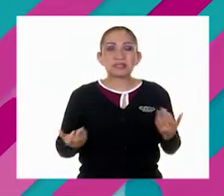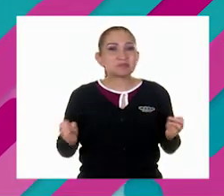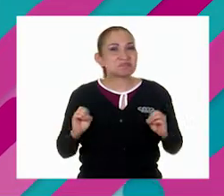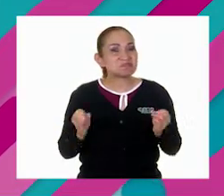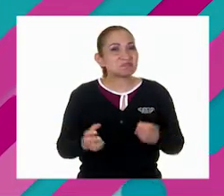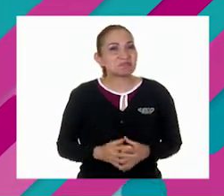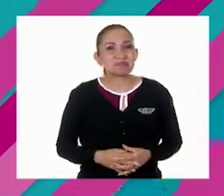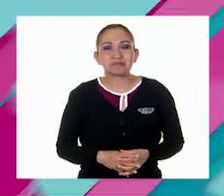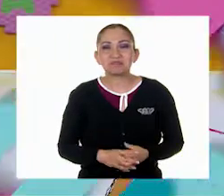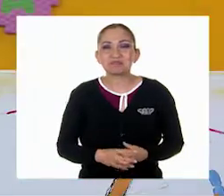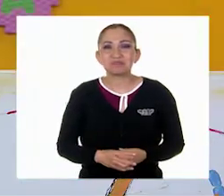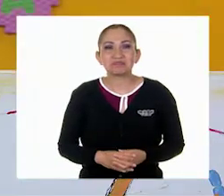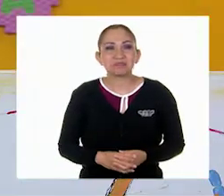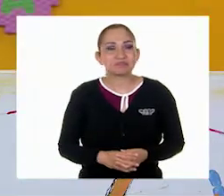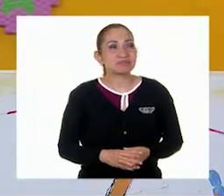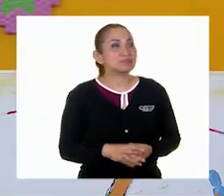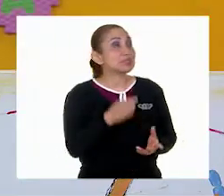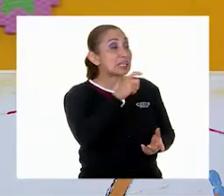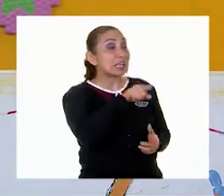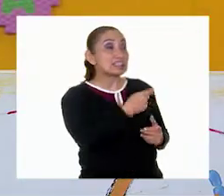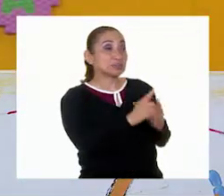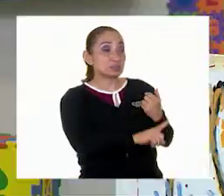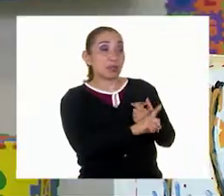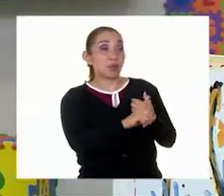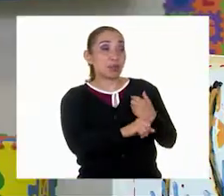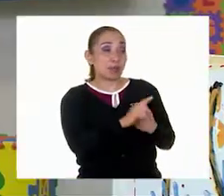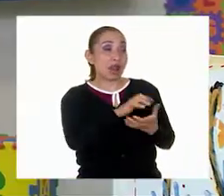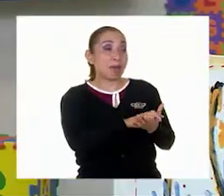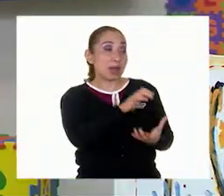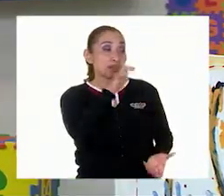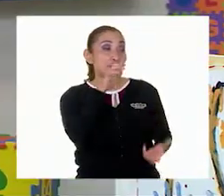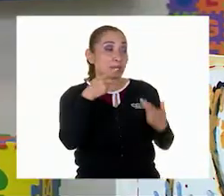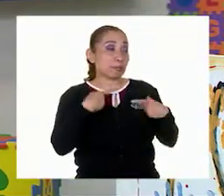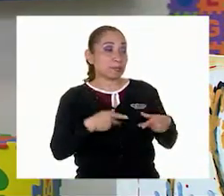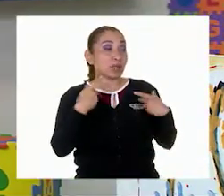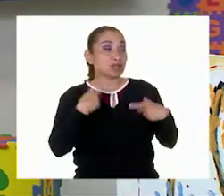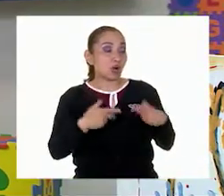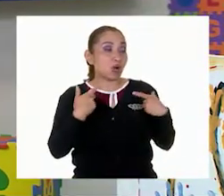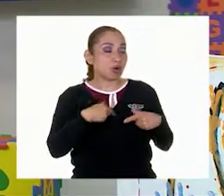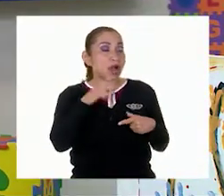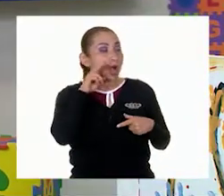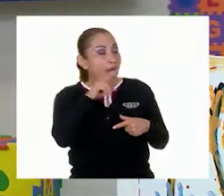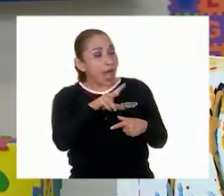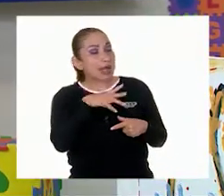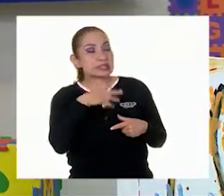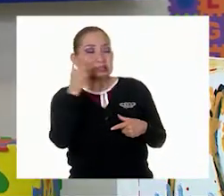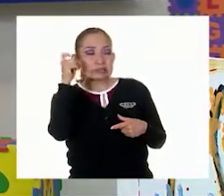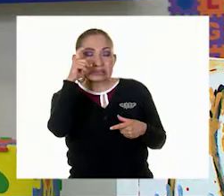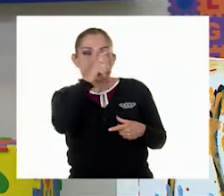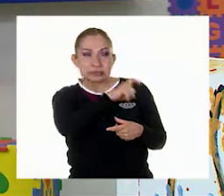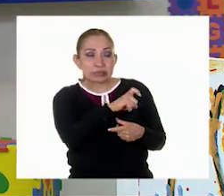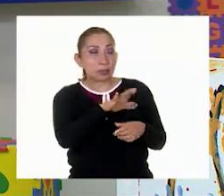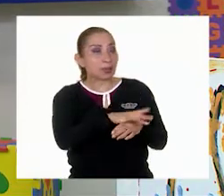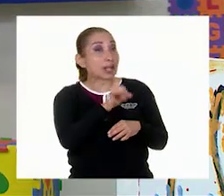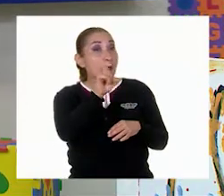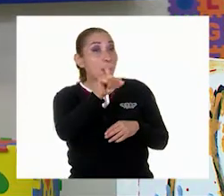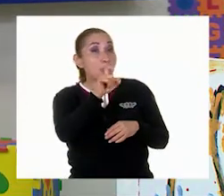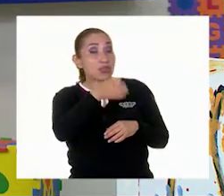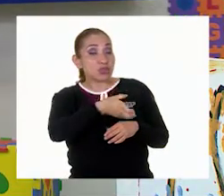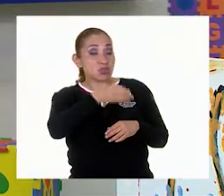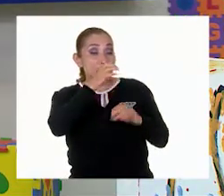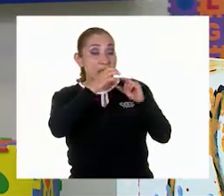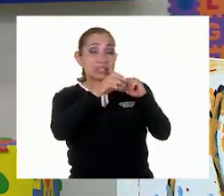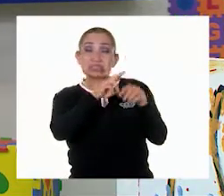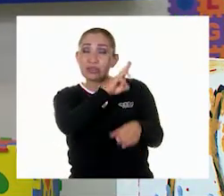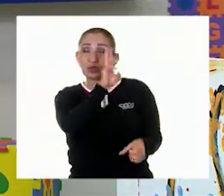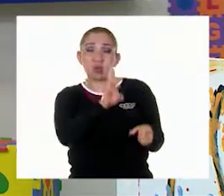potable. Es que se trata de un problema que la mayoría de las personas se enfrenta, ya que el agua potable es un